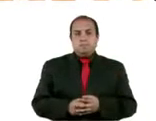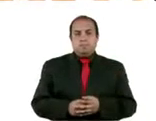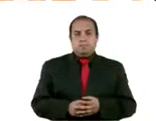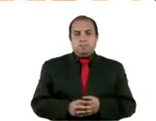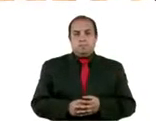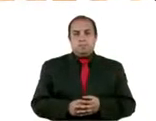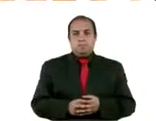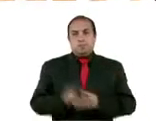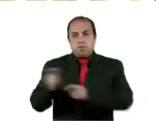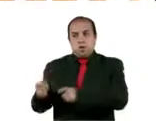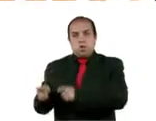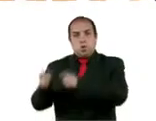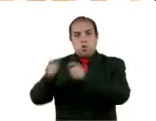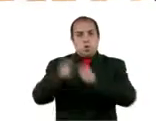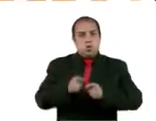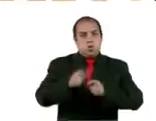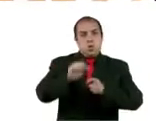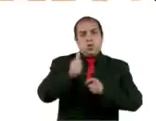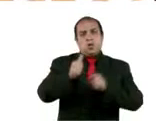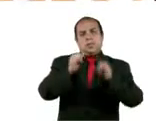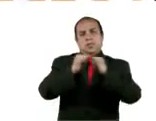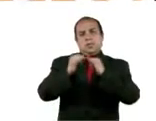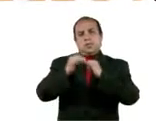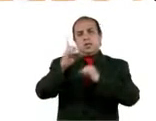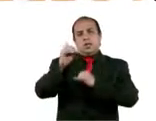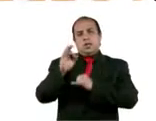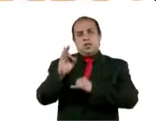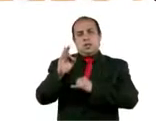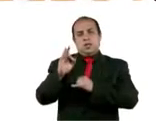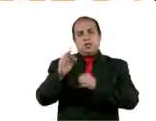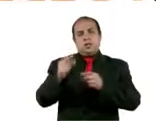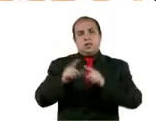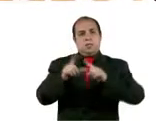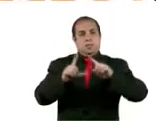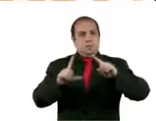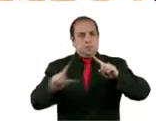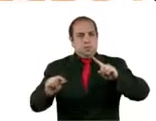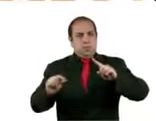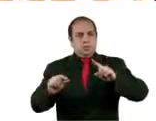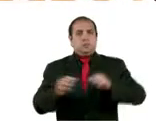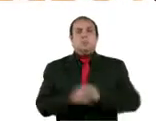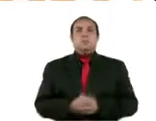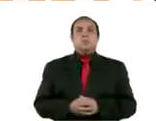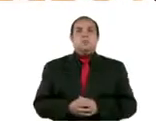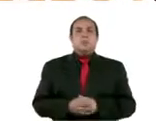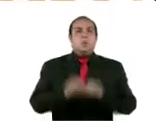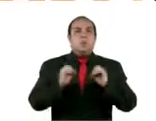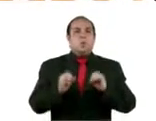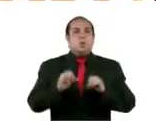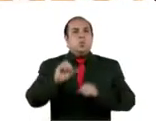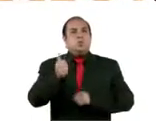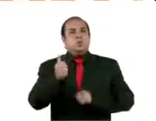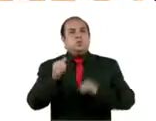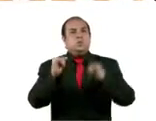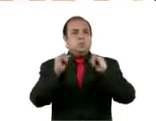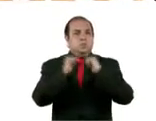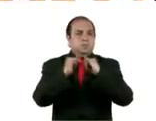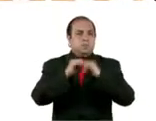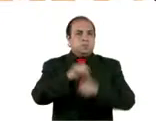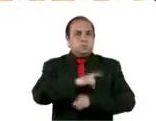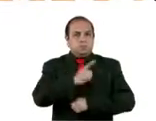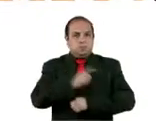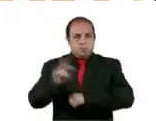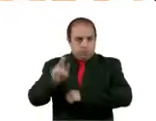se emiten por parte, entre otras instituciones, del DIF nacional o por cualquier institución de